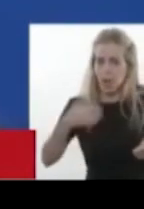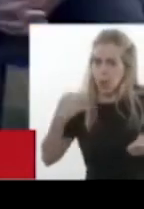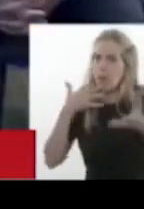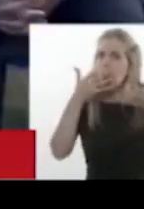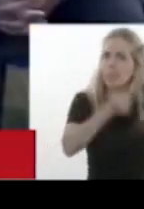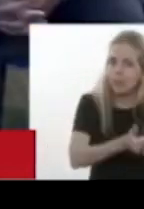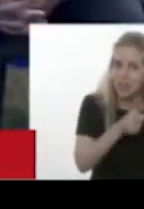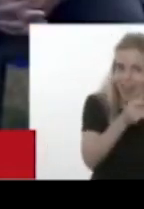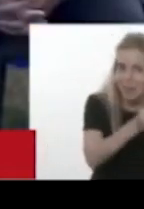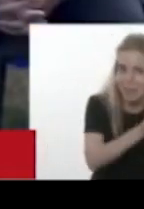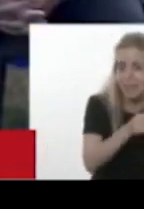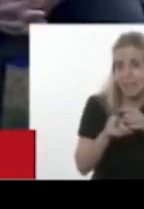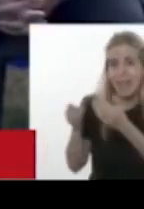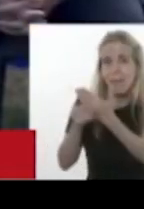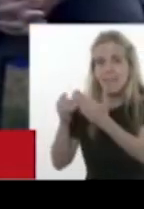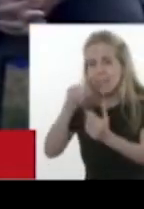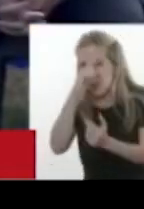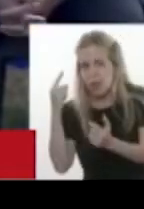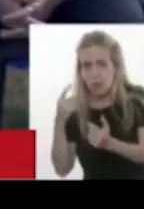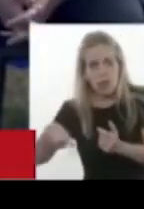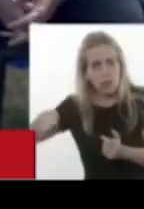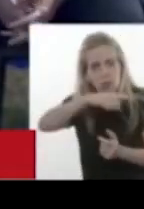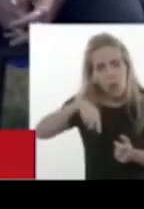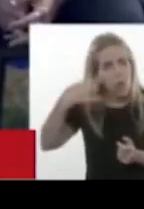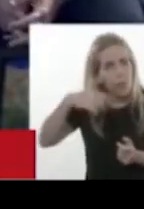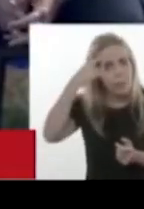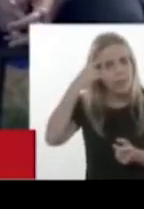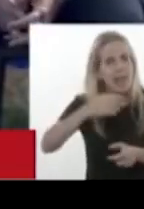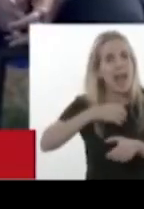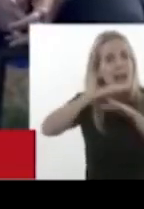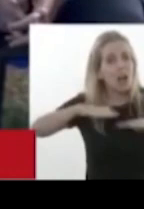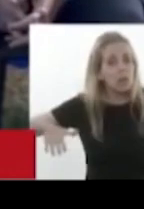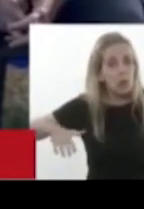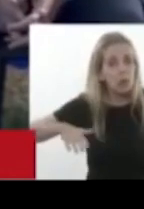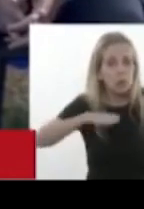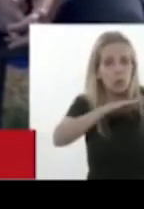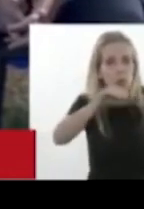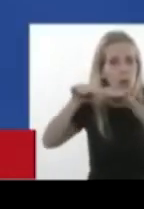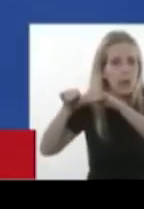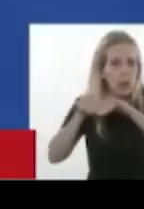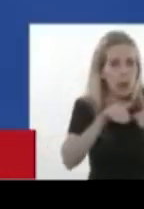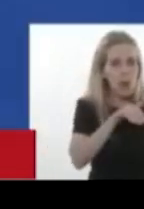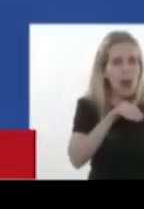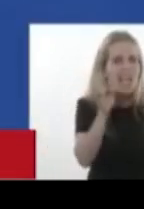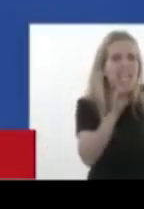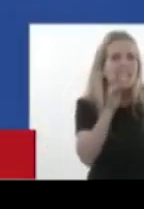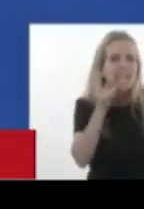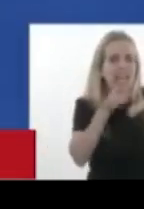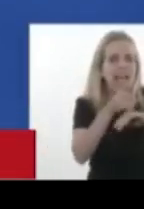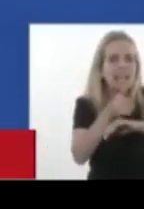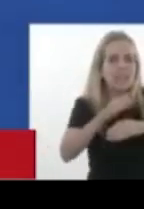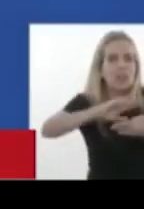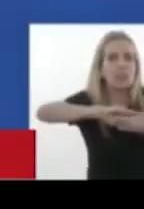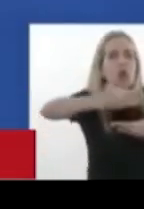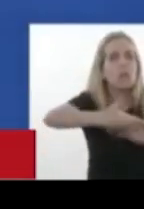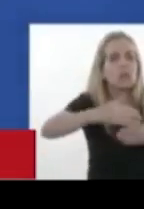Nico como Ministro Nacional, es que todos los chicos tengan acceso a esa educación. Que todos los chicos y